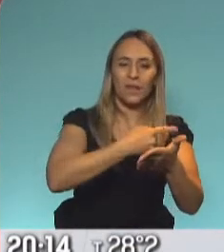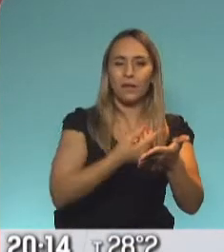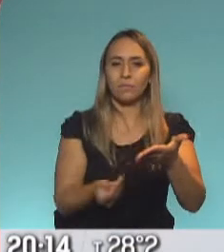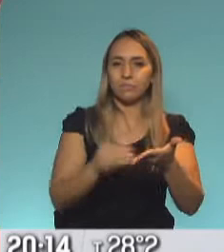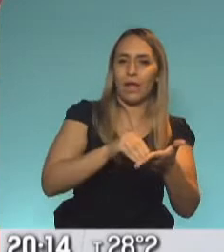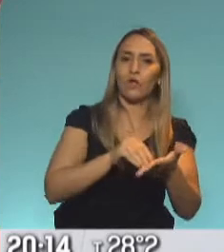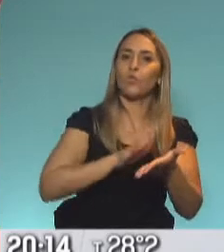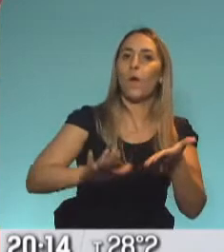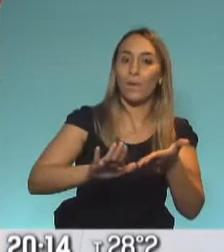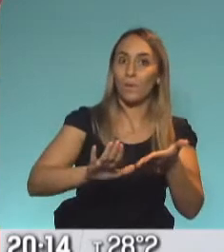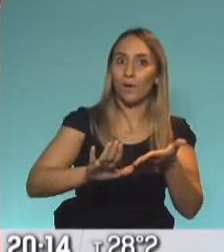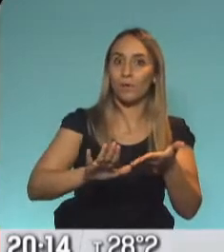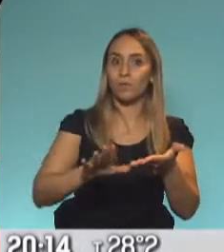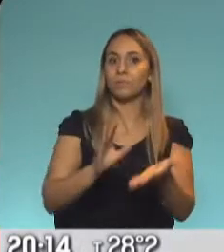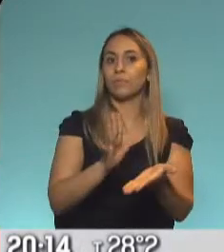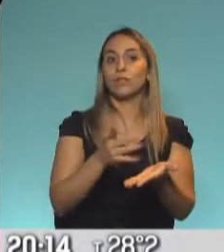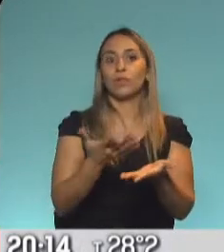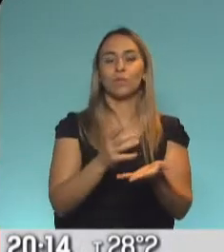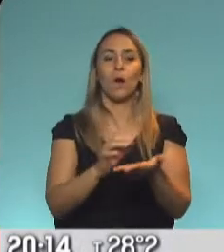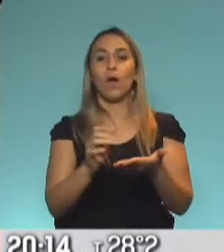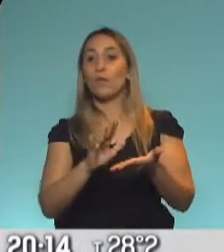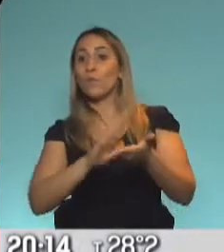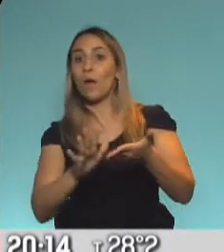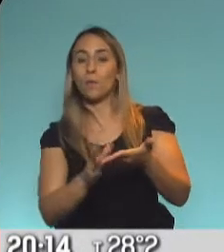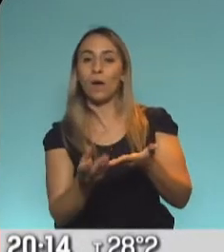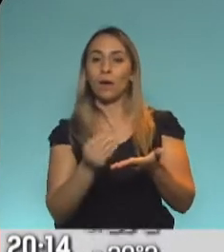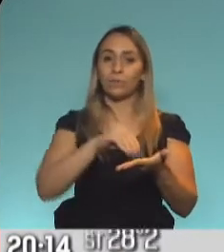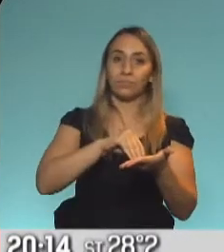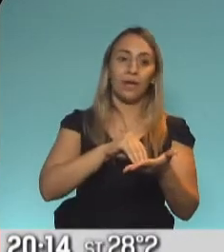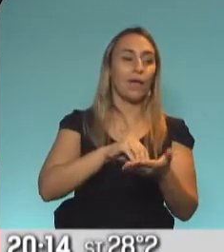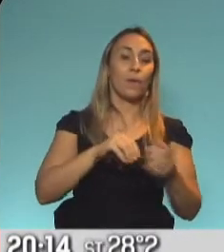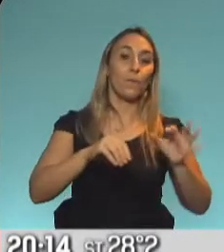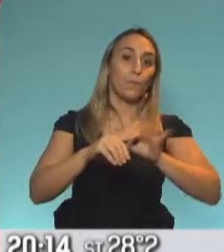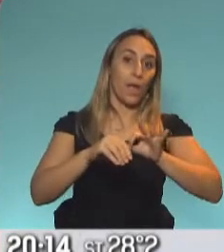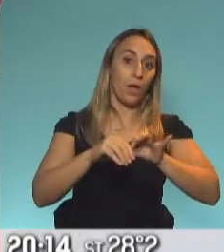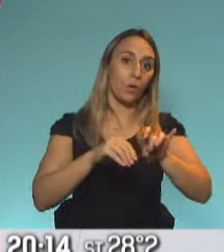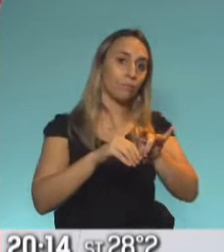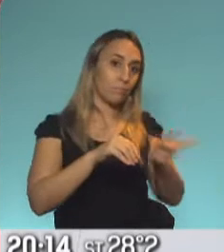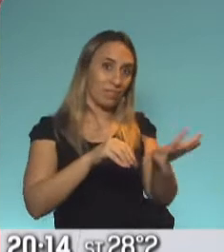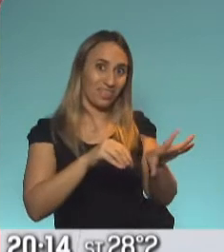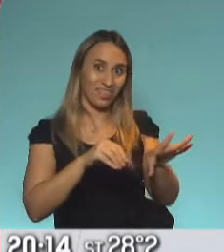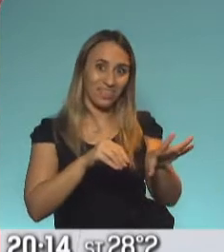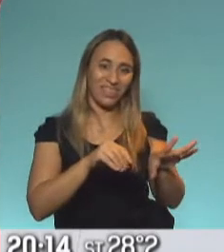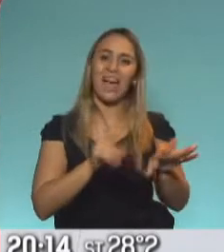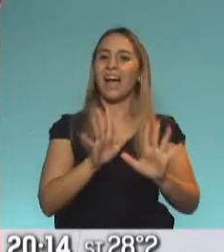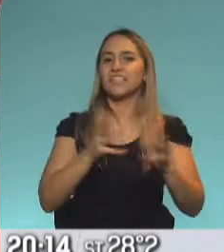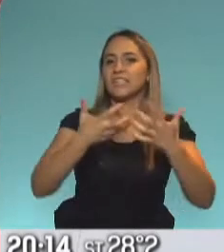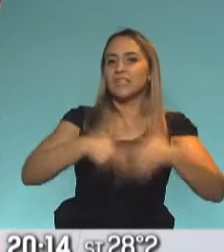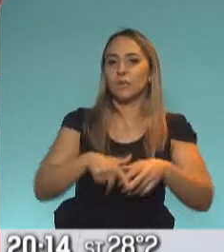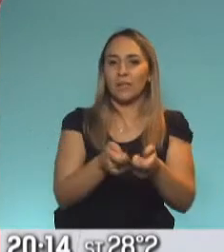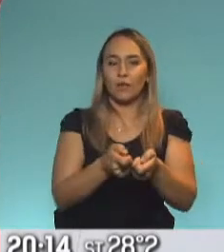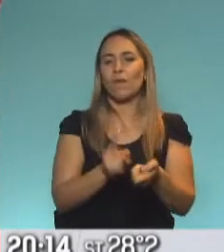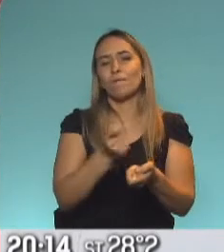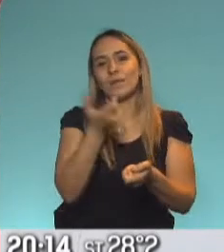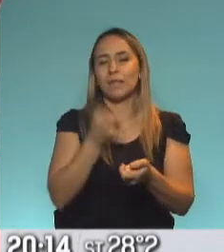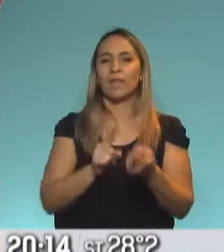algo nuevo. Entonces lo nuevo tapa lo anterior y lo elimina, lo borra. Es el sistema del teléfono. Sí, es el sistema. No es lo fácil de eliminar